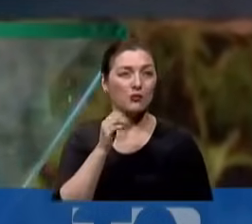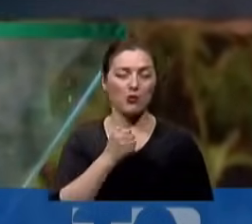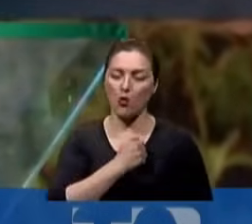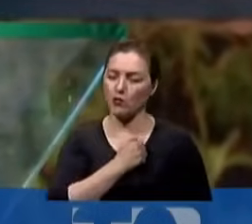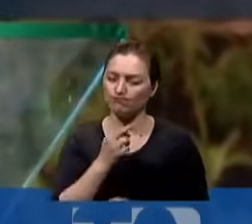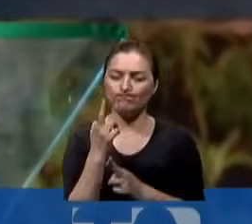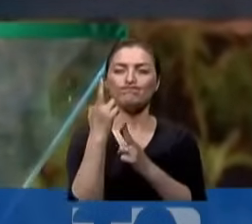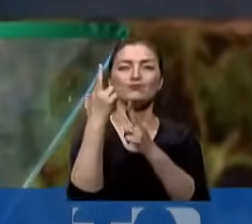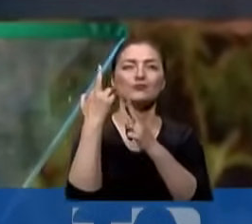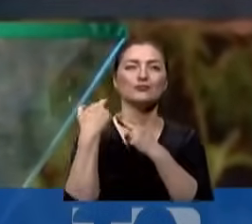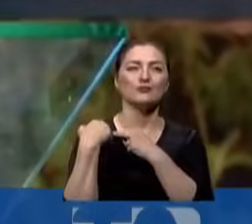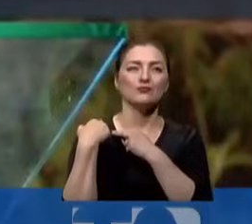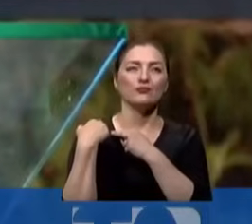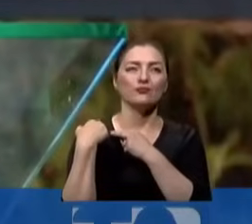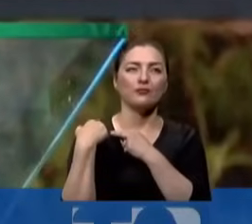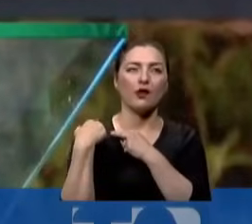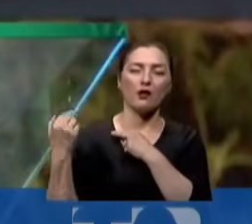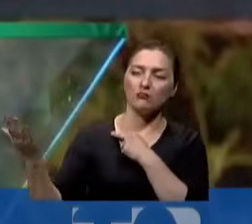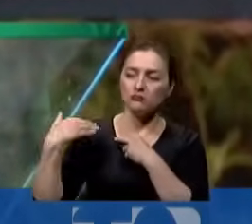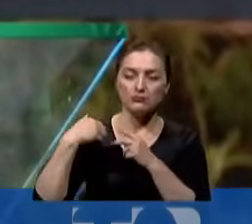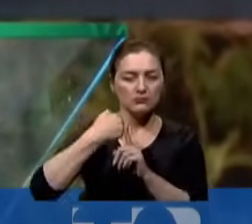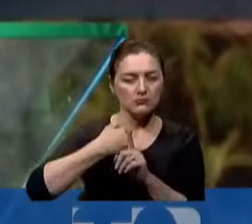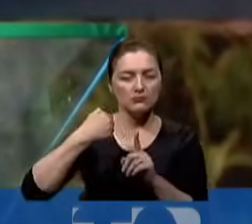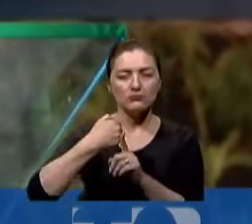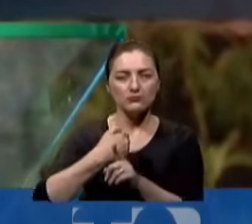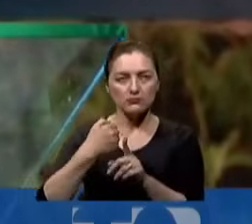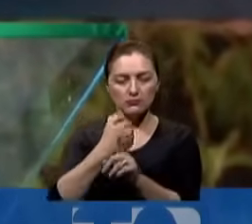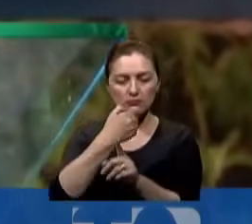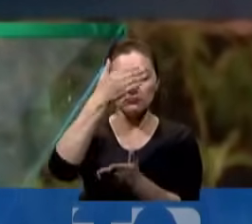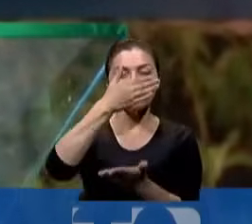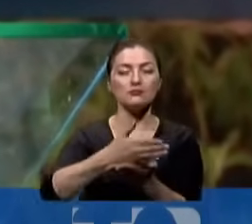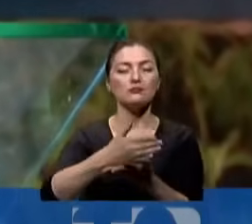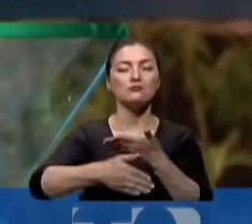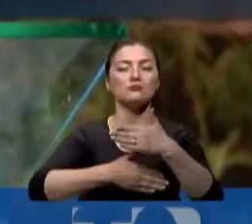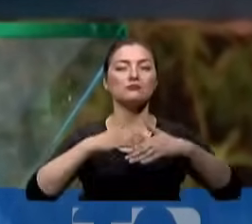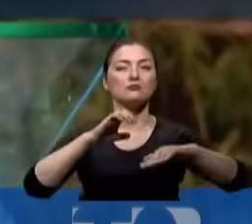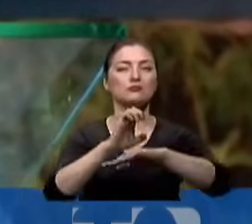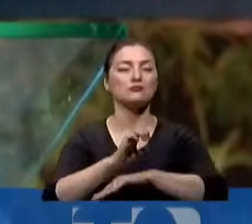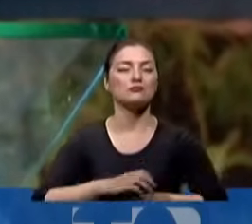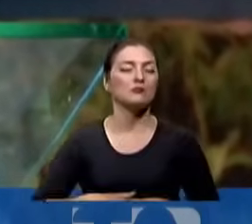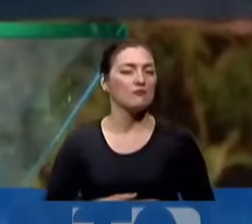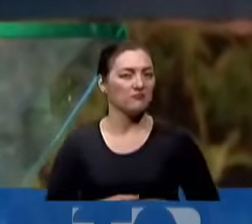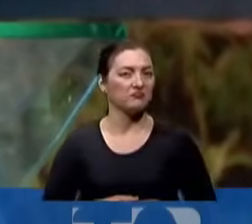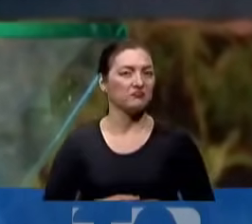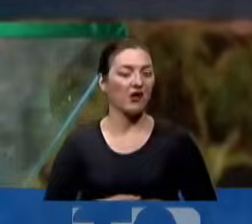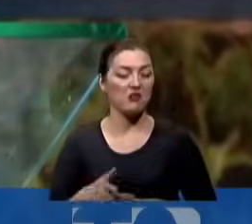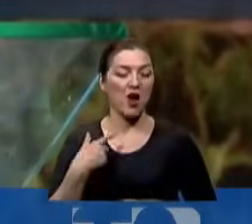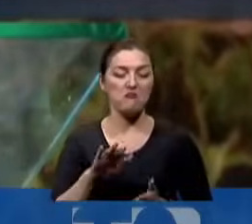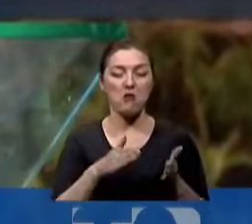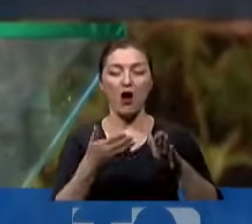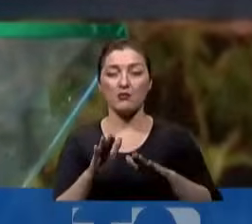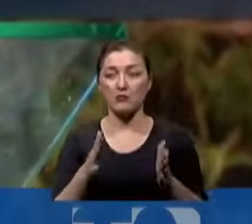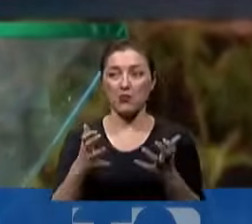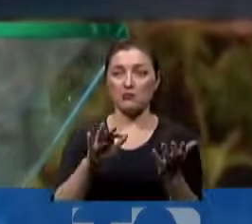hombro esta siembra conjunta para que se elimine la violencia de este país que nos está matando, porque ya no queremos